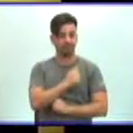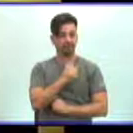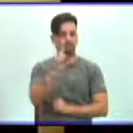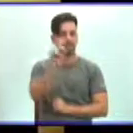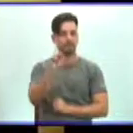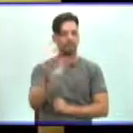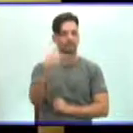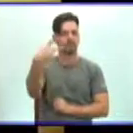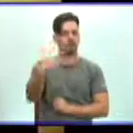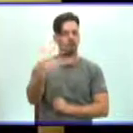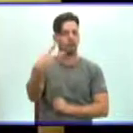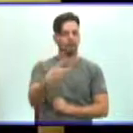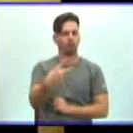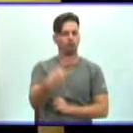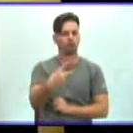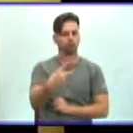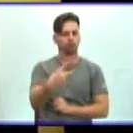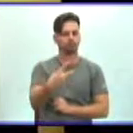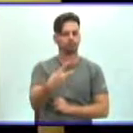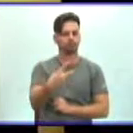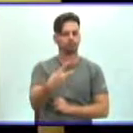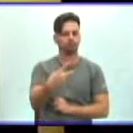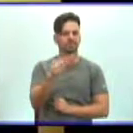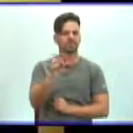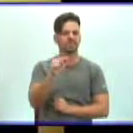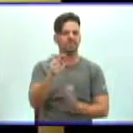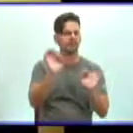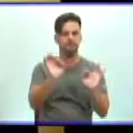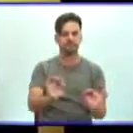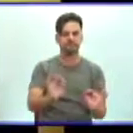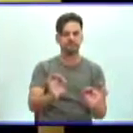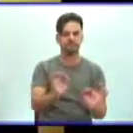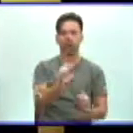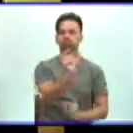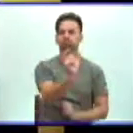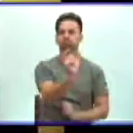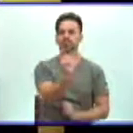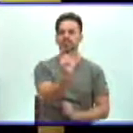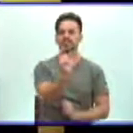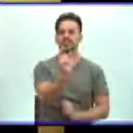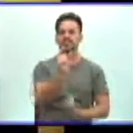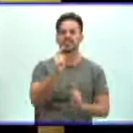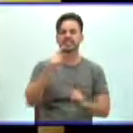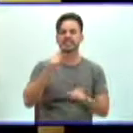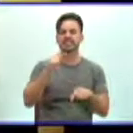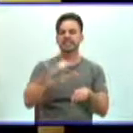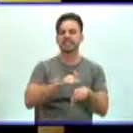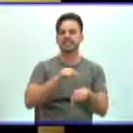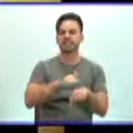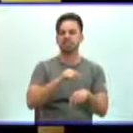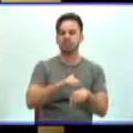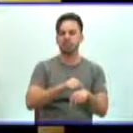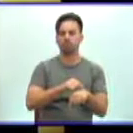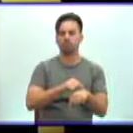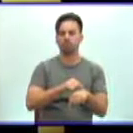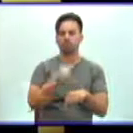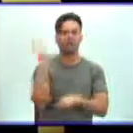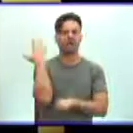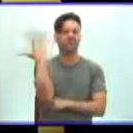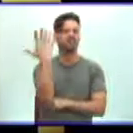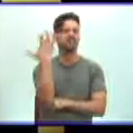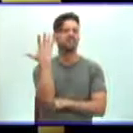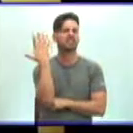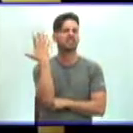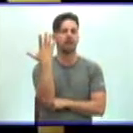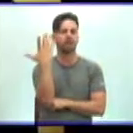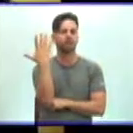que clima? ¿Cuáles son sus diferencias? ¿Cuál es el clima que encontramos en la región geográfica donde